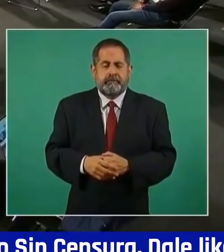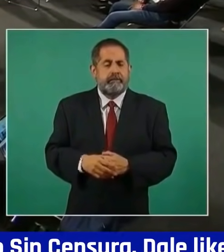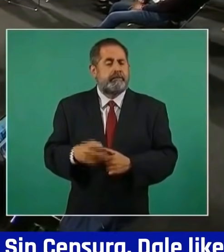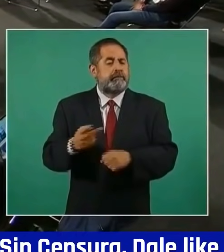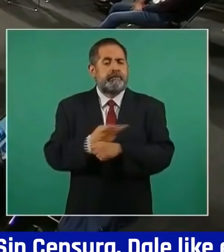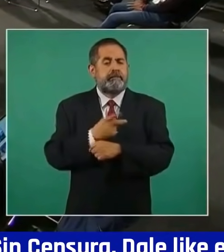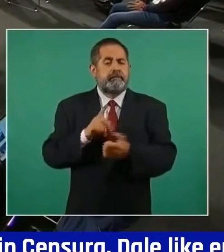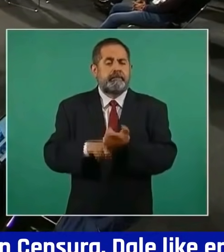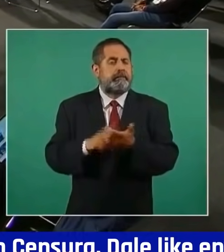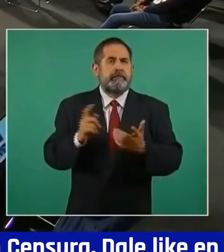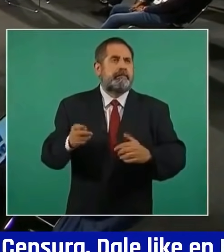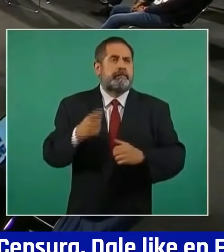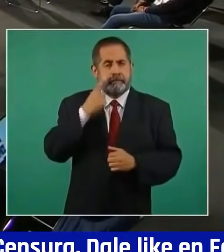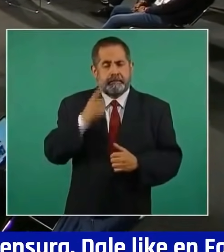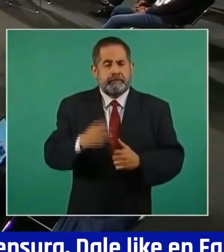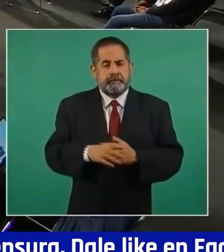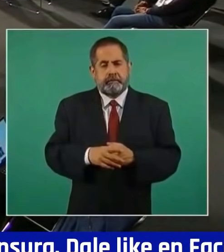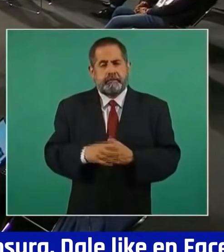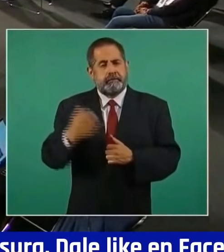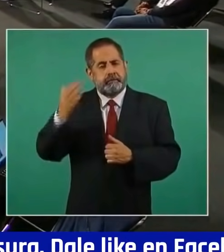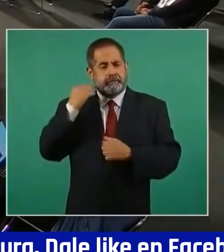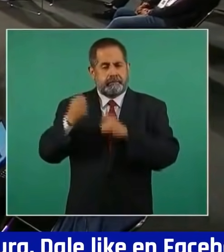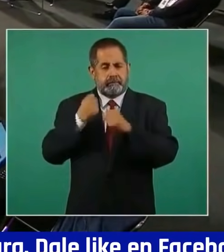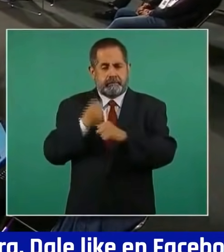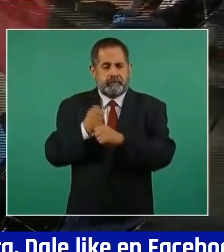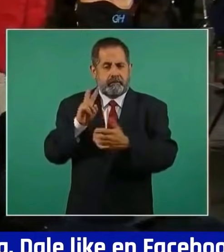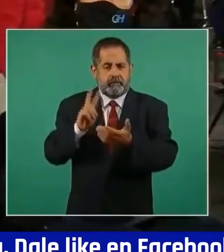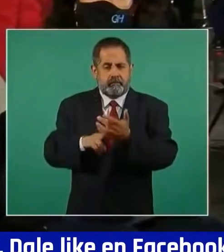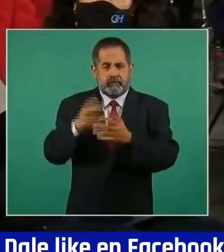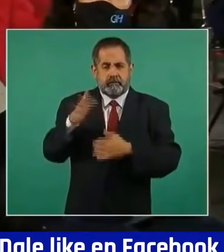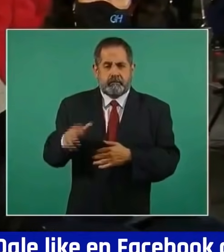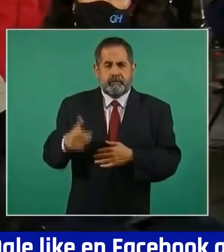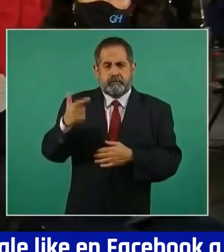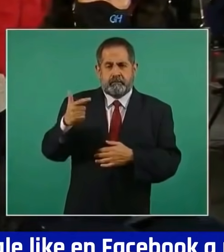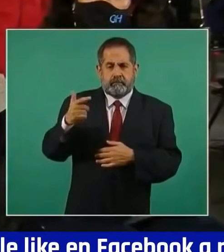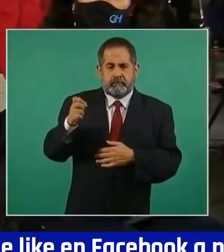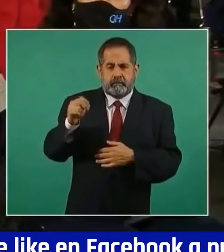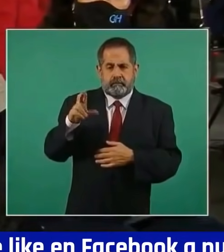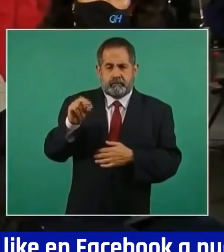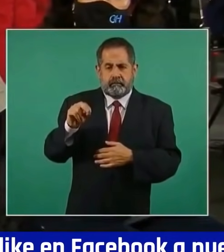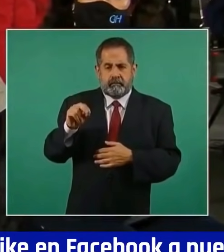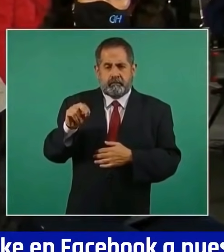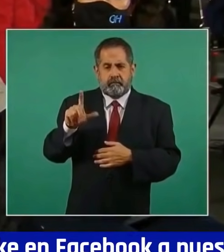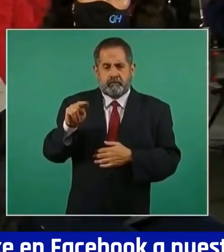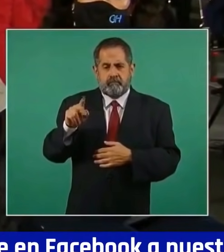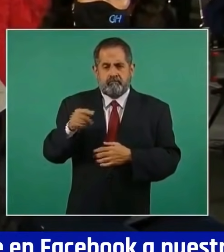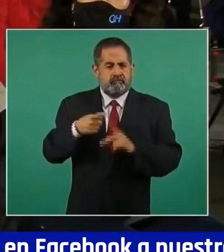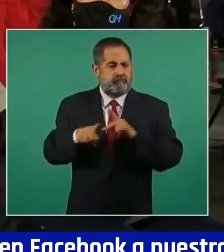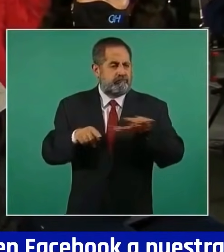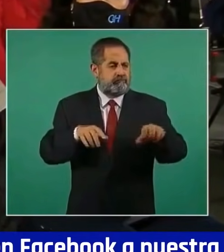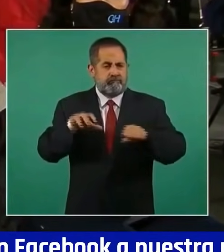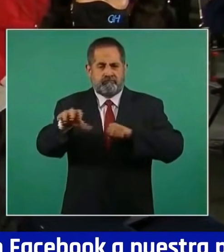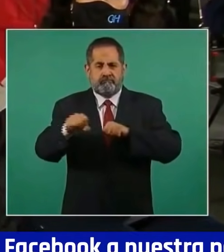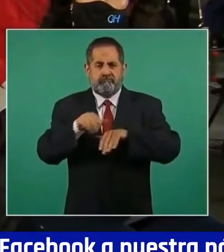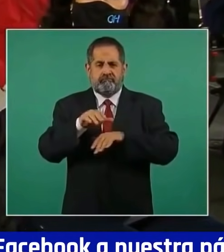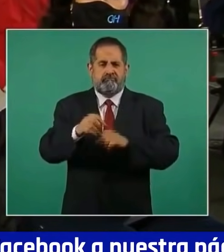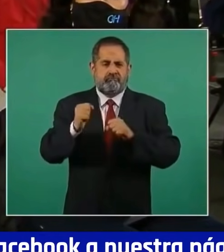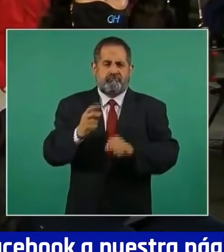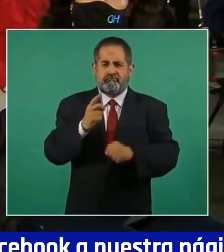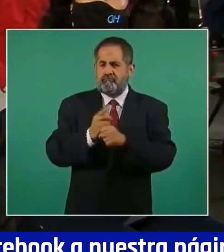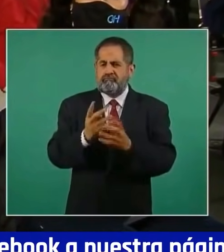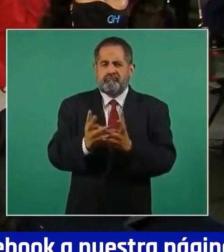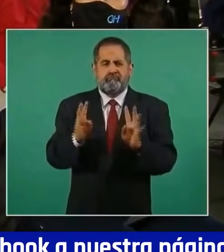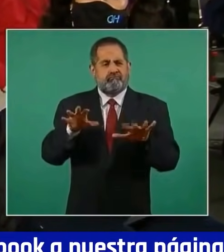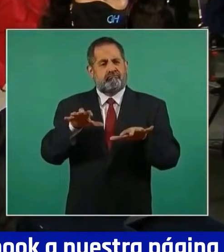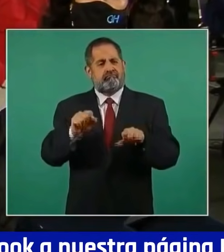resulta que en el 2010, Genaro García Luna empieza a formar su imperio de seguridad y intesta a